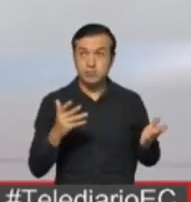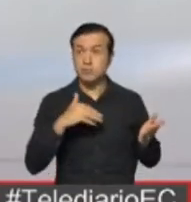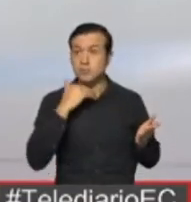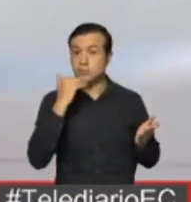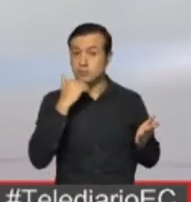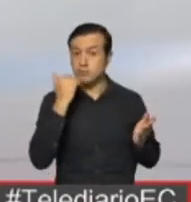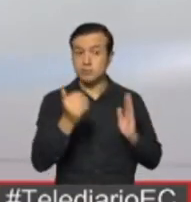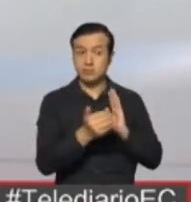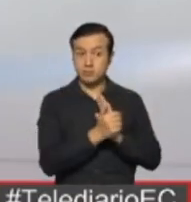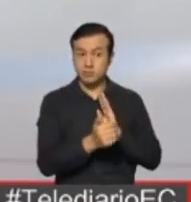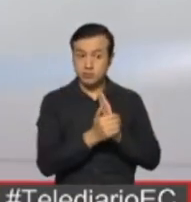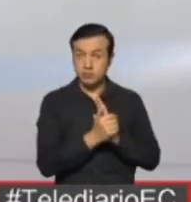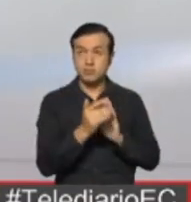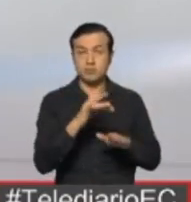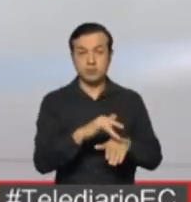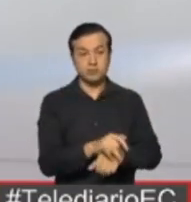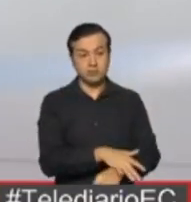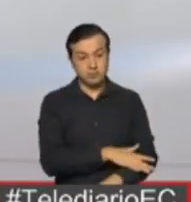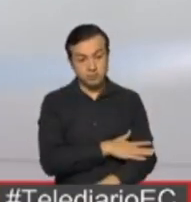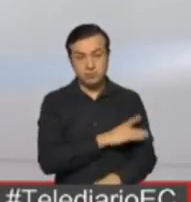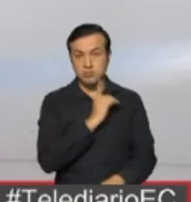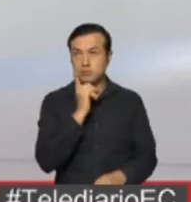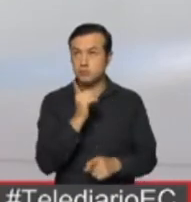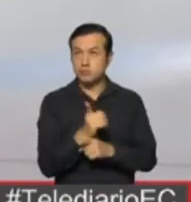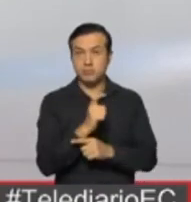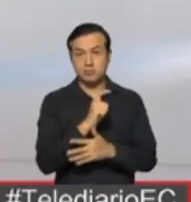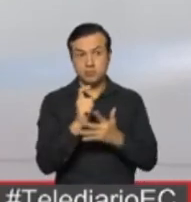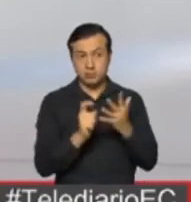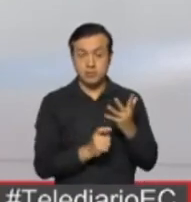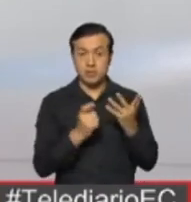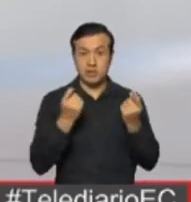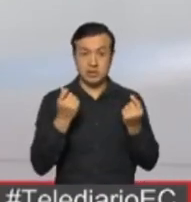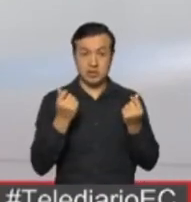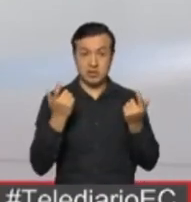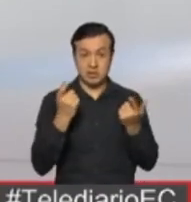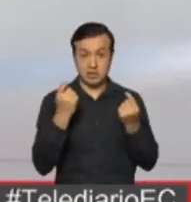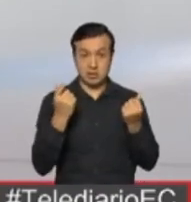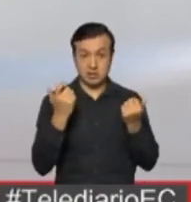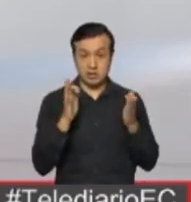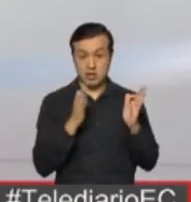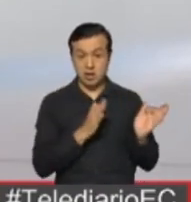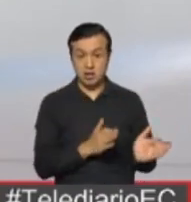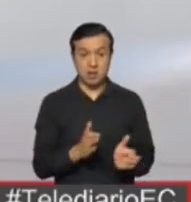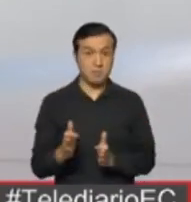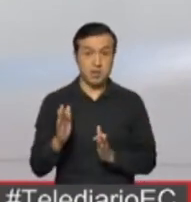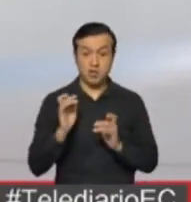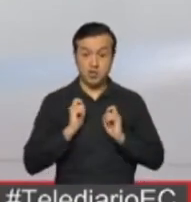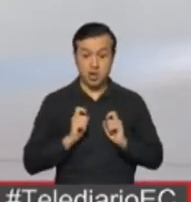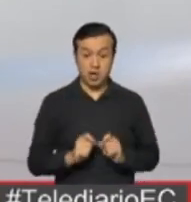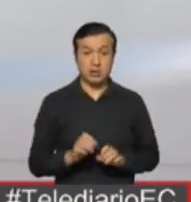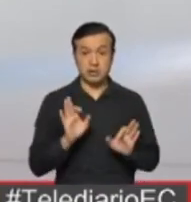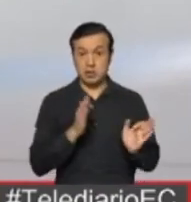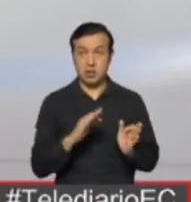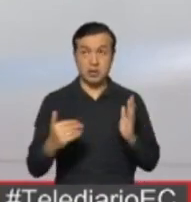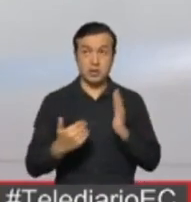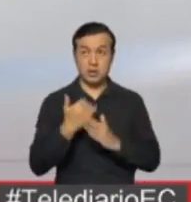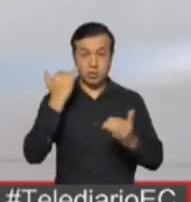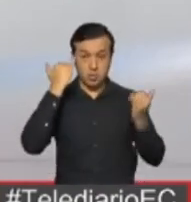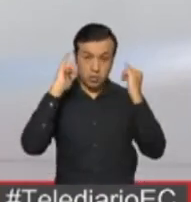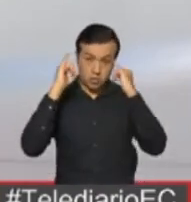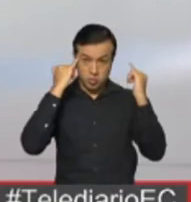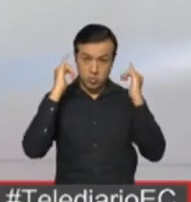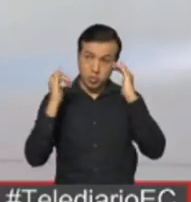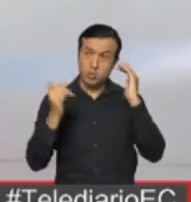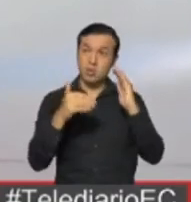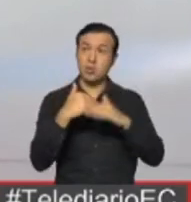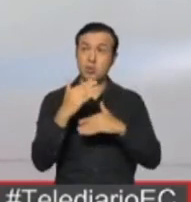una capacitación hacer una conciencia porque necesariamente los recursos que se necesitan para terapias innovadoras que son en etapas